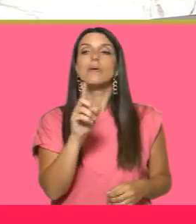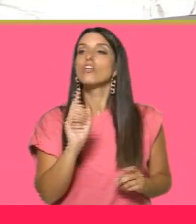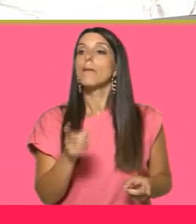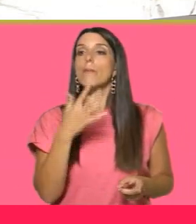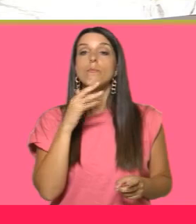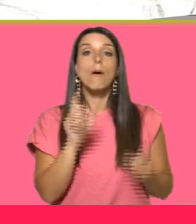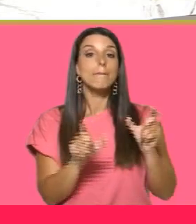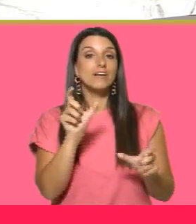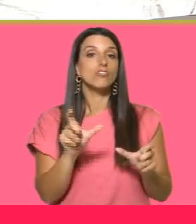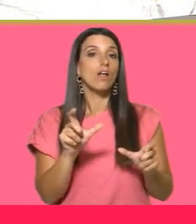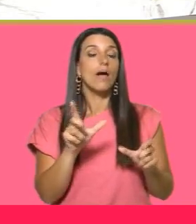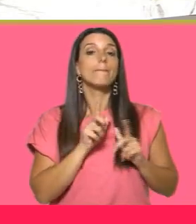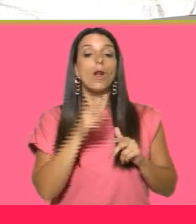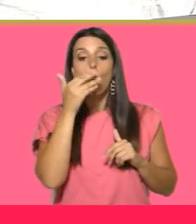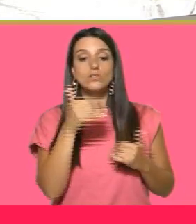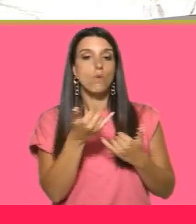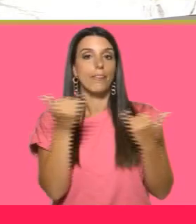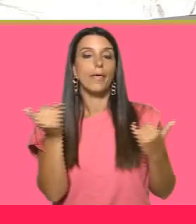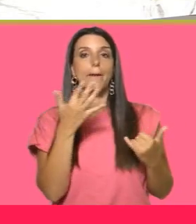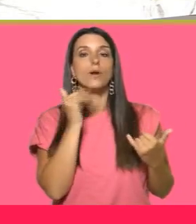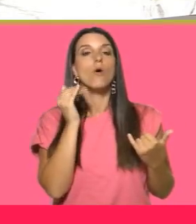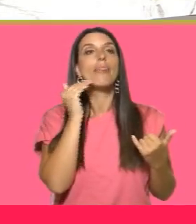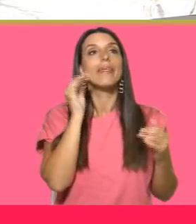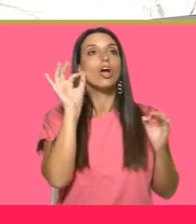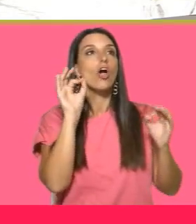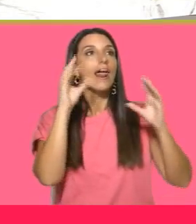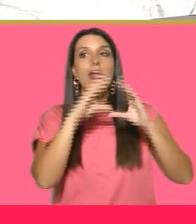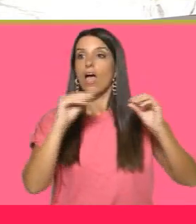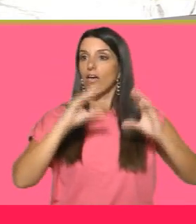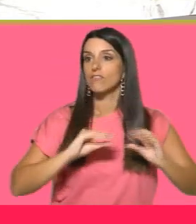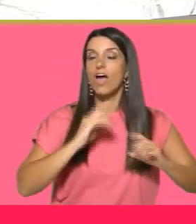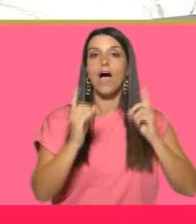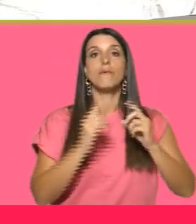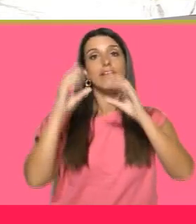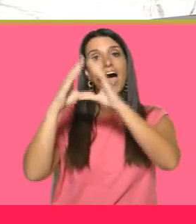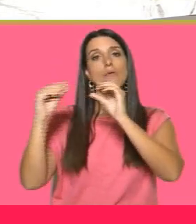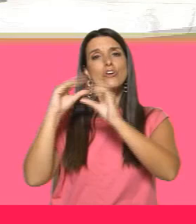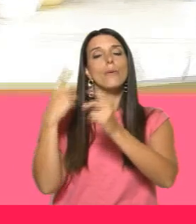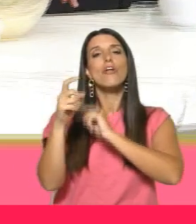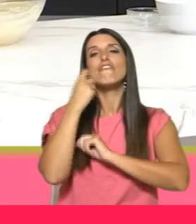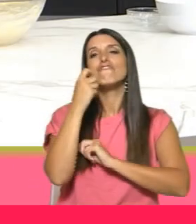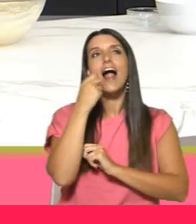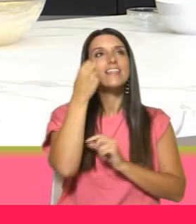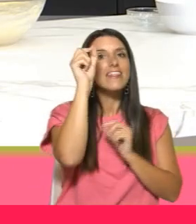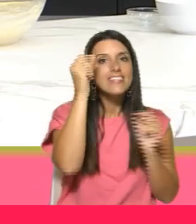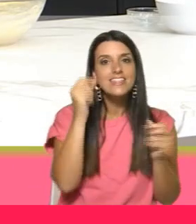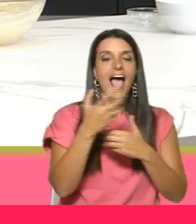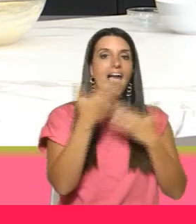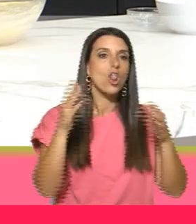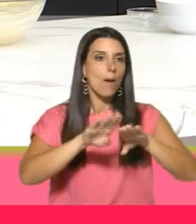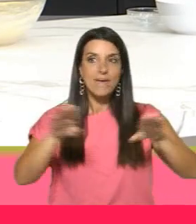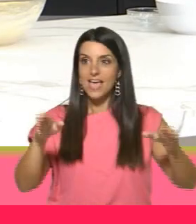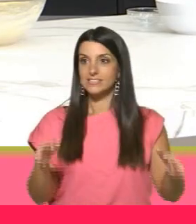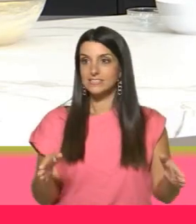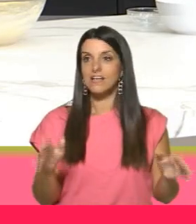hay gente que deja para último momento todo lo que es la decoración navideña, ¿no? A veces tenés el arbolito, pero te falta algún detalle. Para la mesa. Para